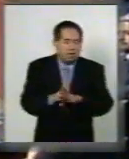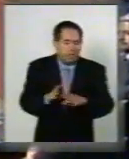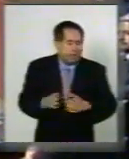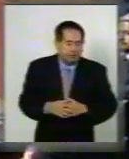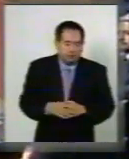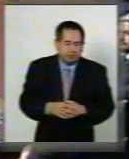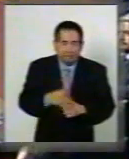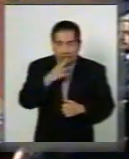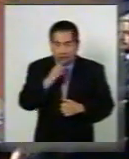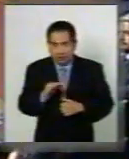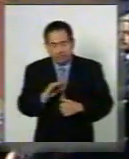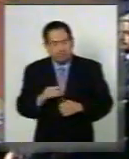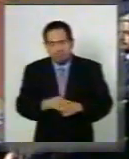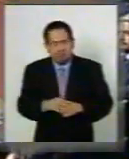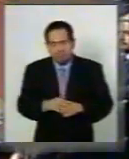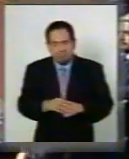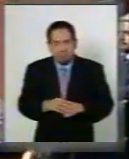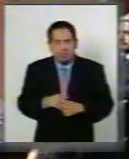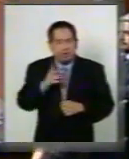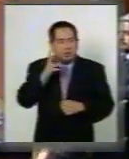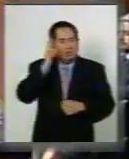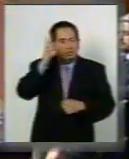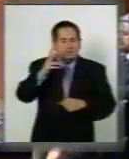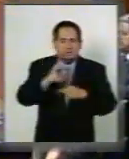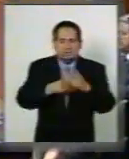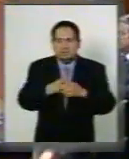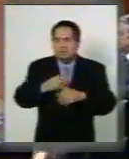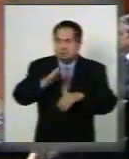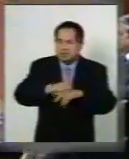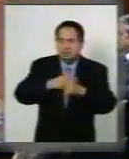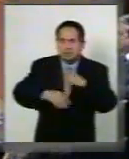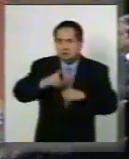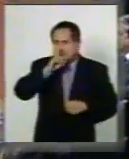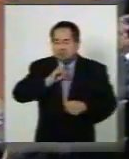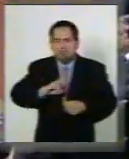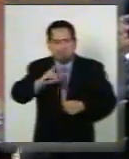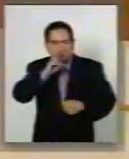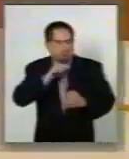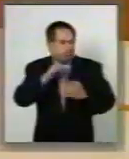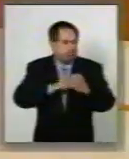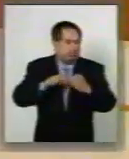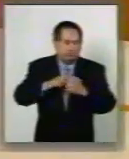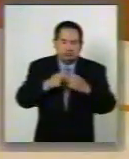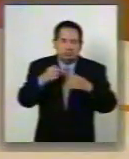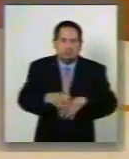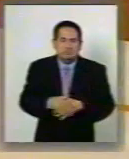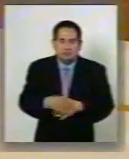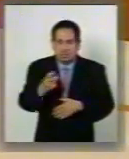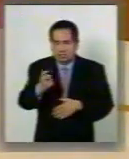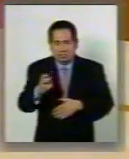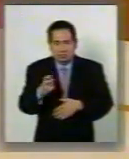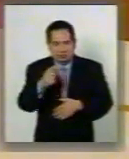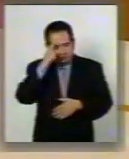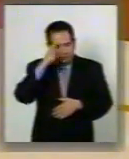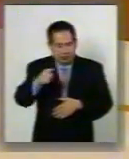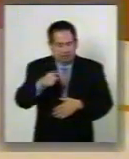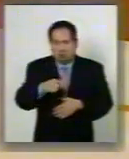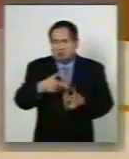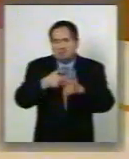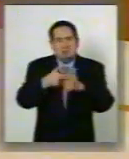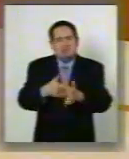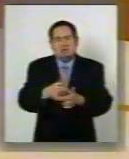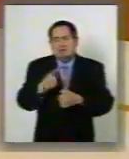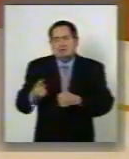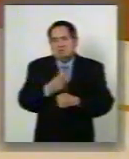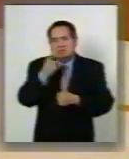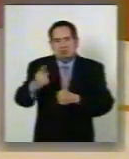solo implica la ruta de la mentira y la defección. facilita la perpetuidad